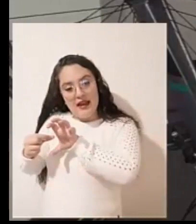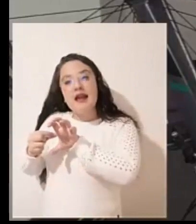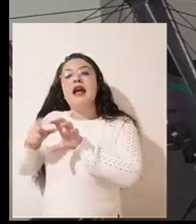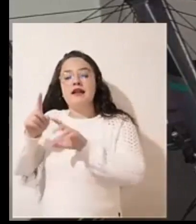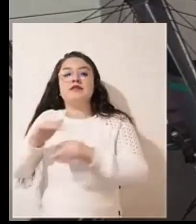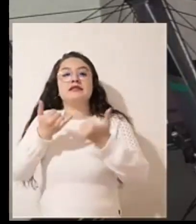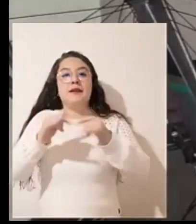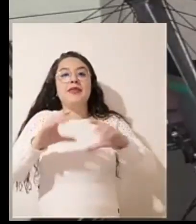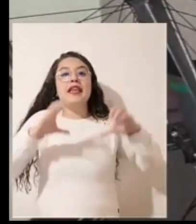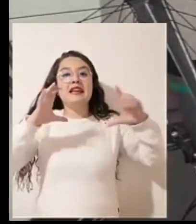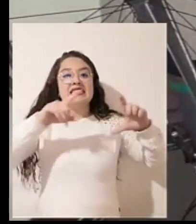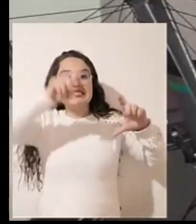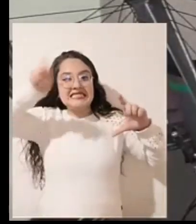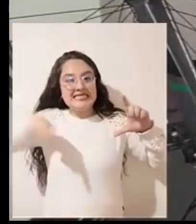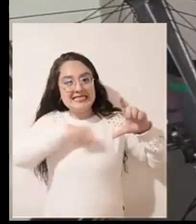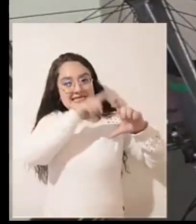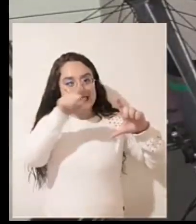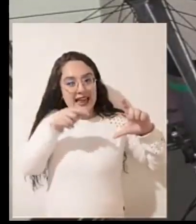y el de atrás,